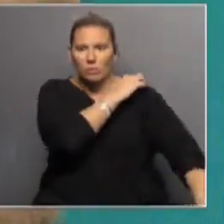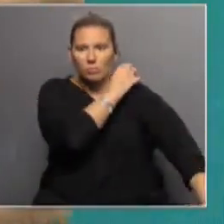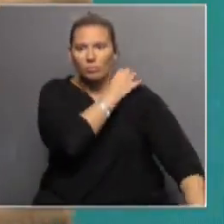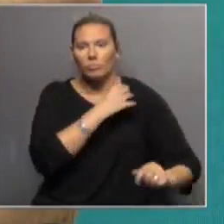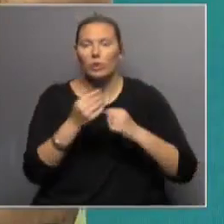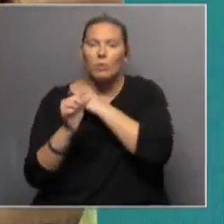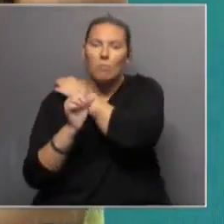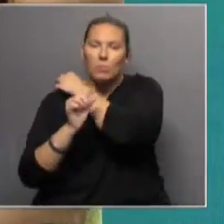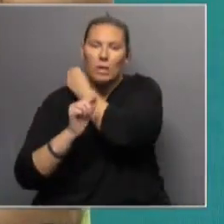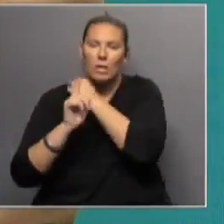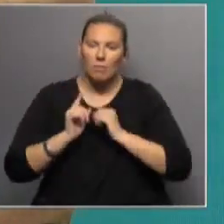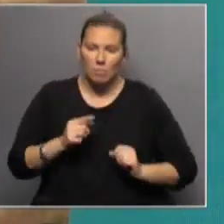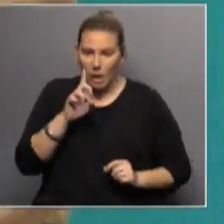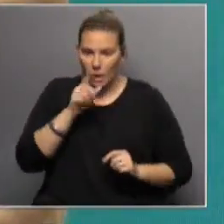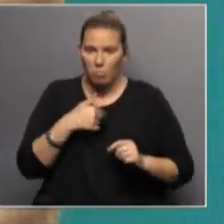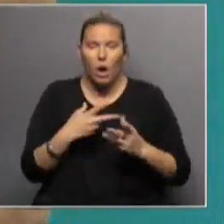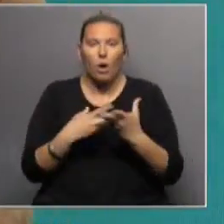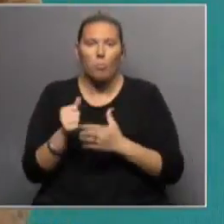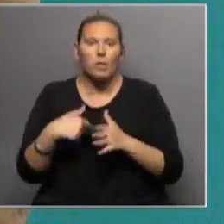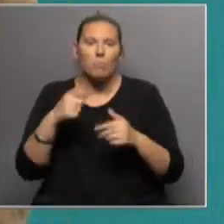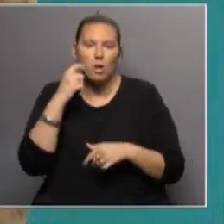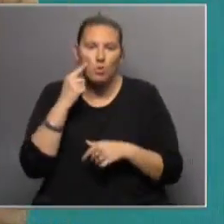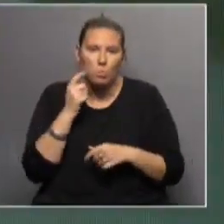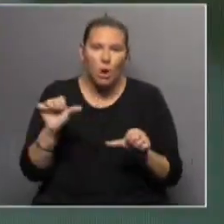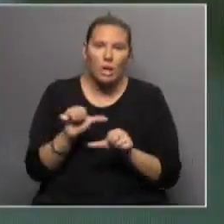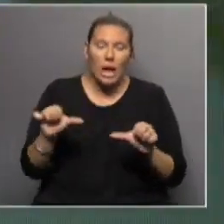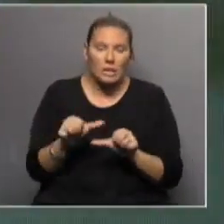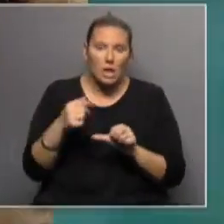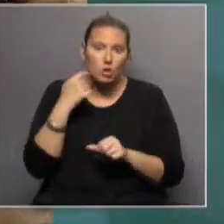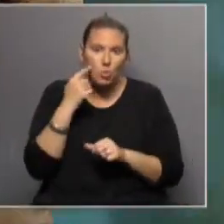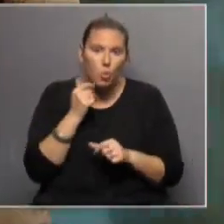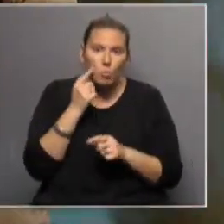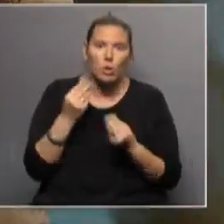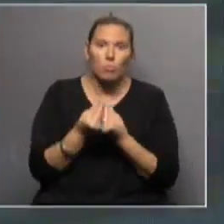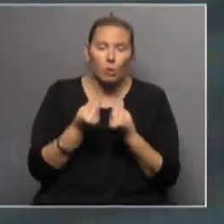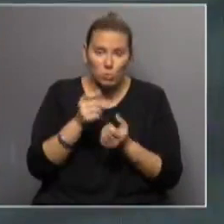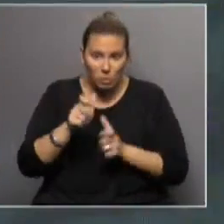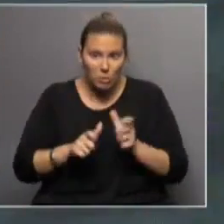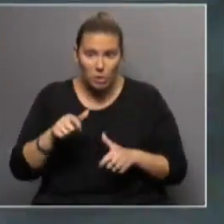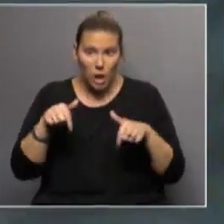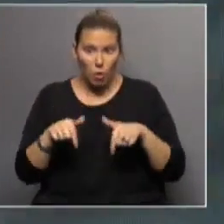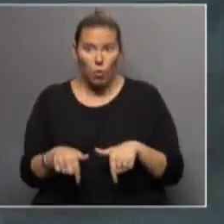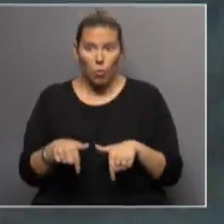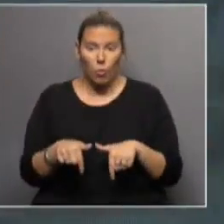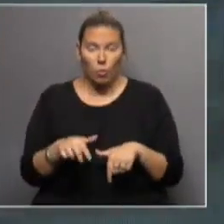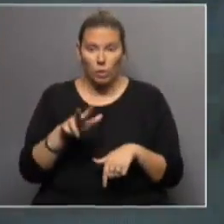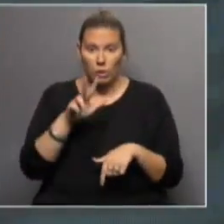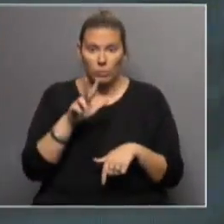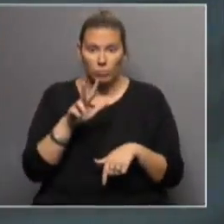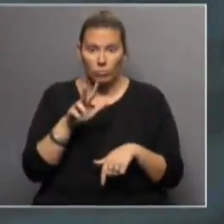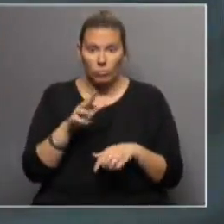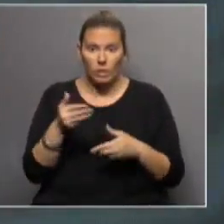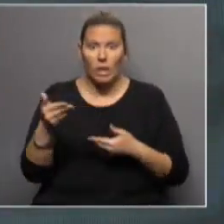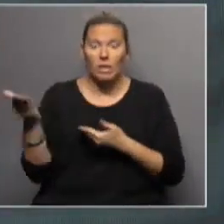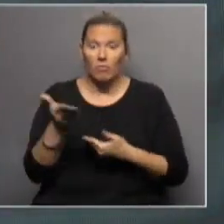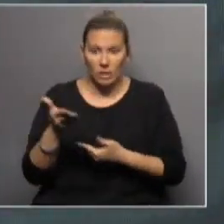eso. Hay que salir de apuro, ponerle, hay que comprar más números, hay que hacer más números porque es mucha gente. Y mirá, hoy teníamos 3.000, entre las